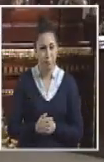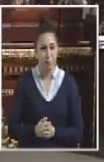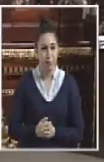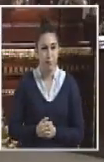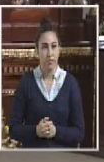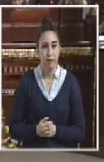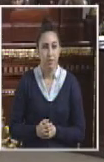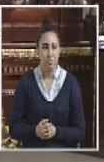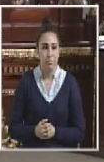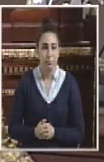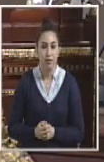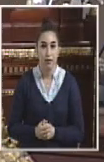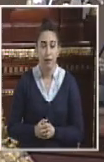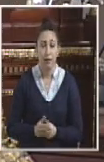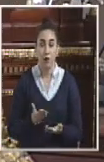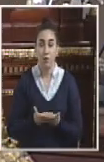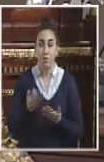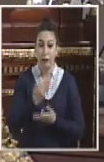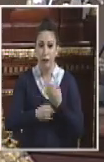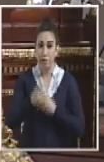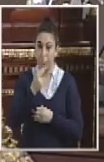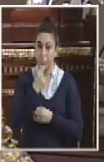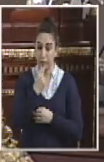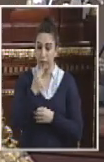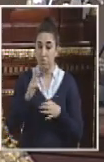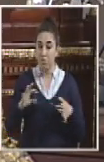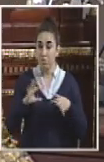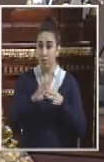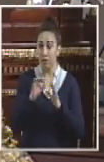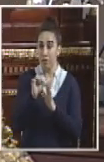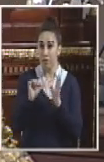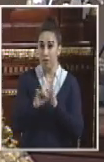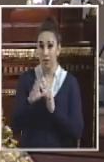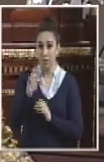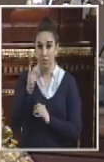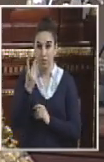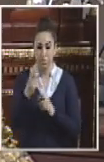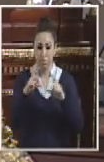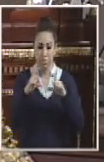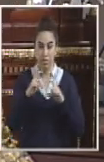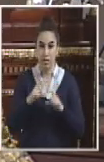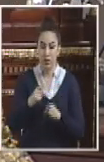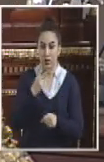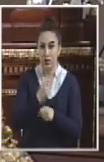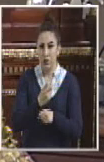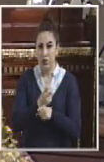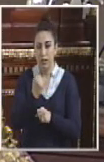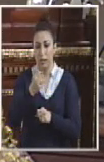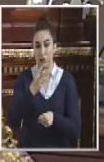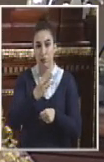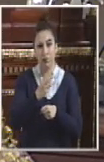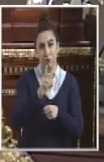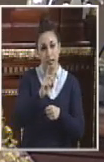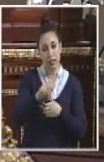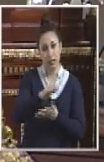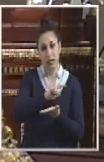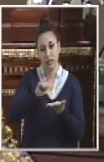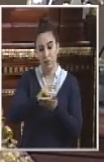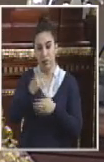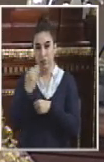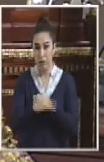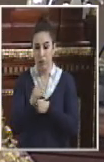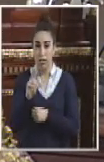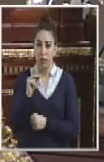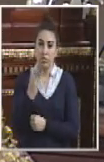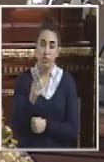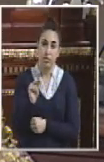Gracias, diputado. Con fundamento en lo dispuesto por los artículos 32, fracciones segunda y trigésima de la Ley Orgánica